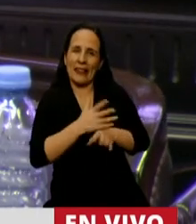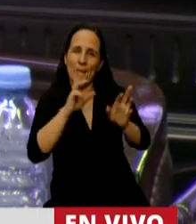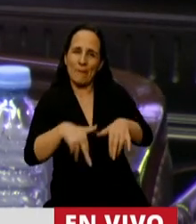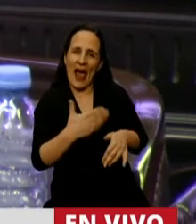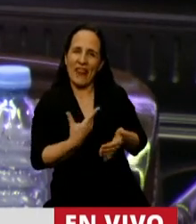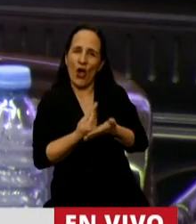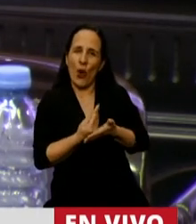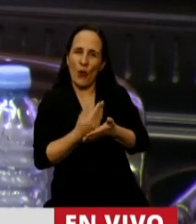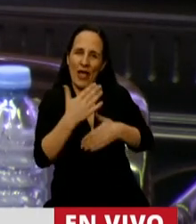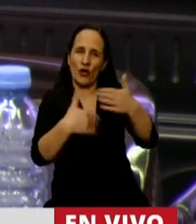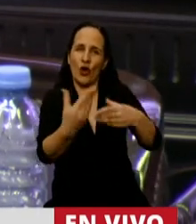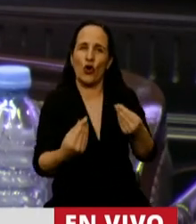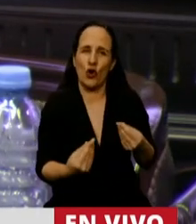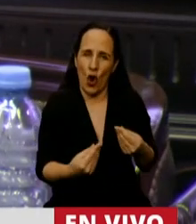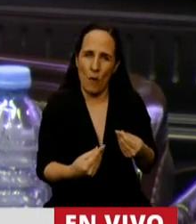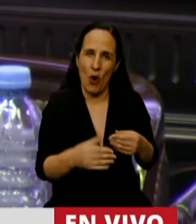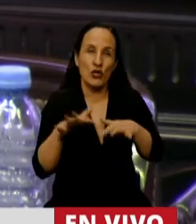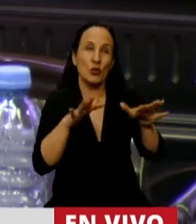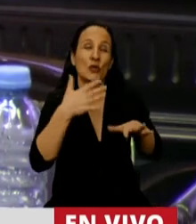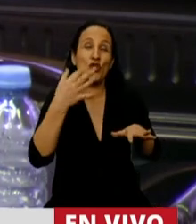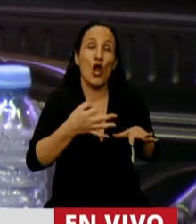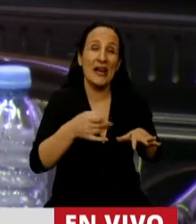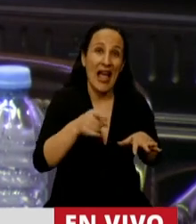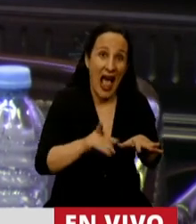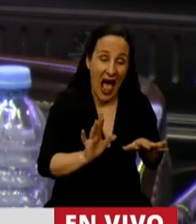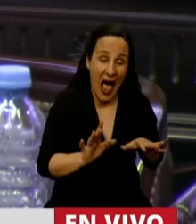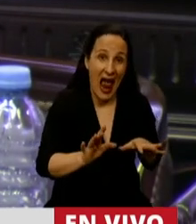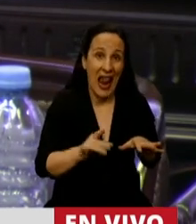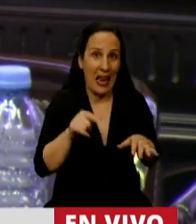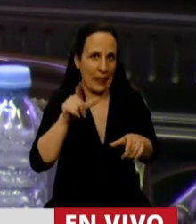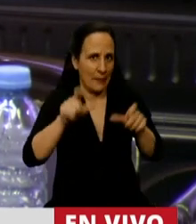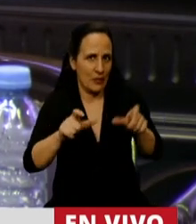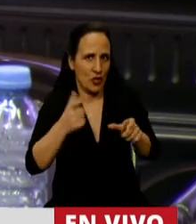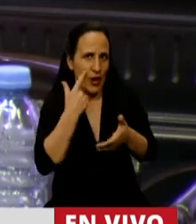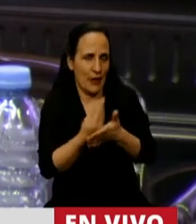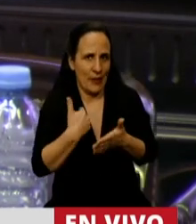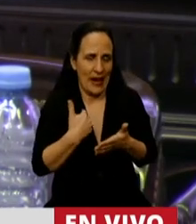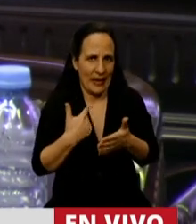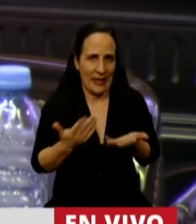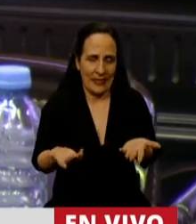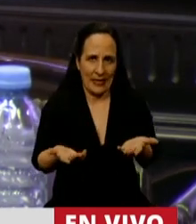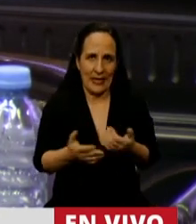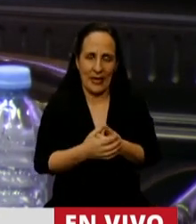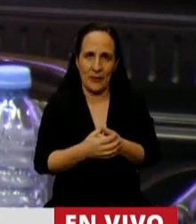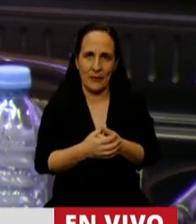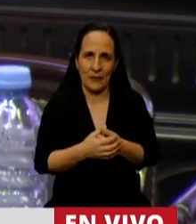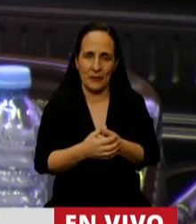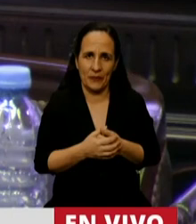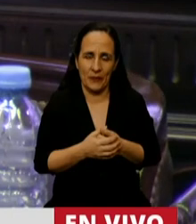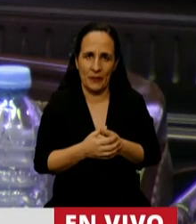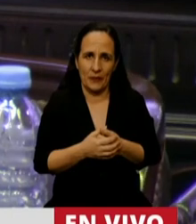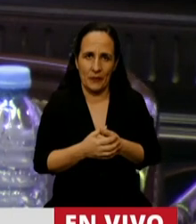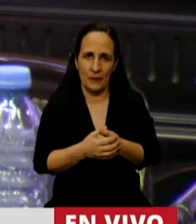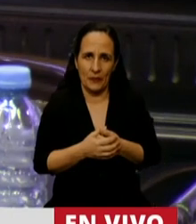la negación de la realidad que estamos viviendo todos los argentinos y argentinas y un desprecio absoluto